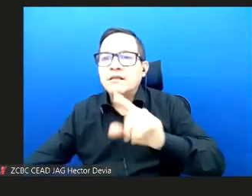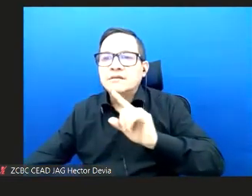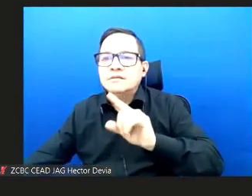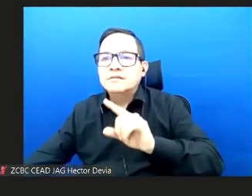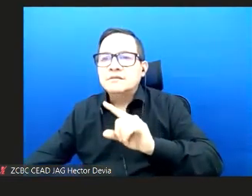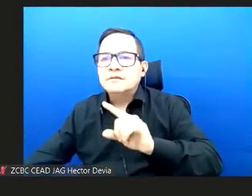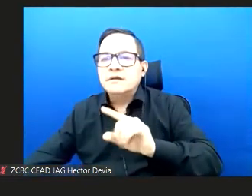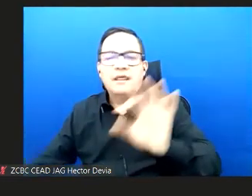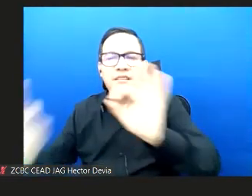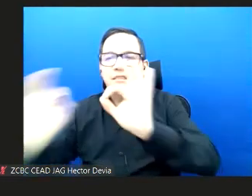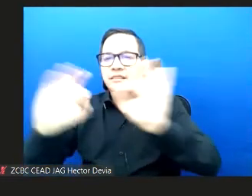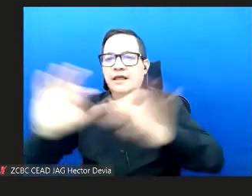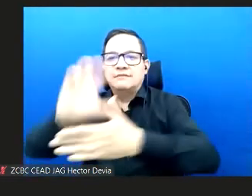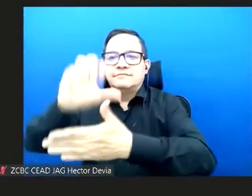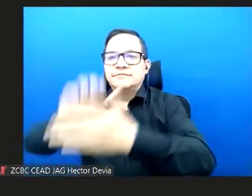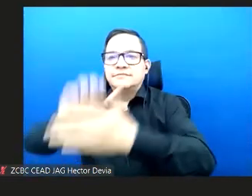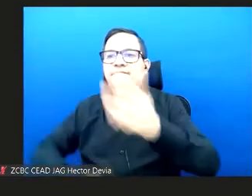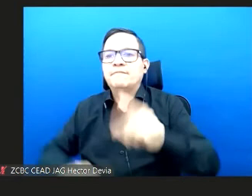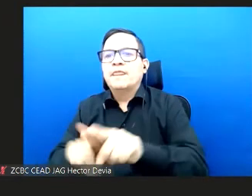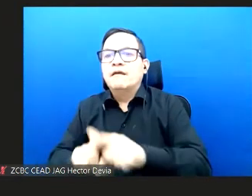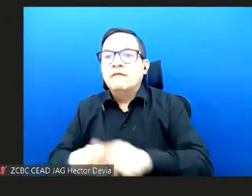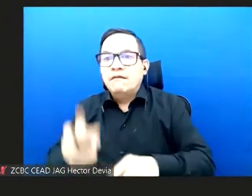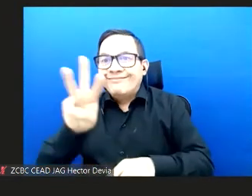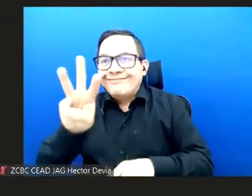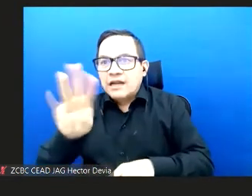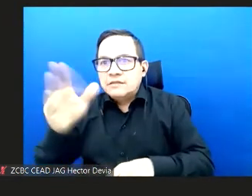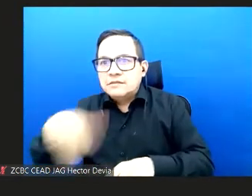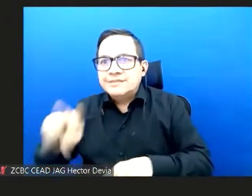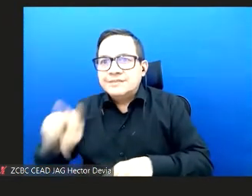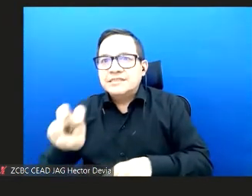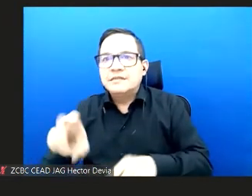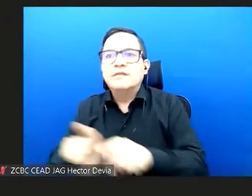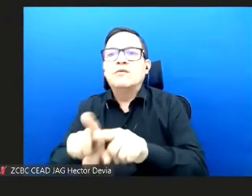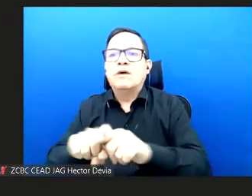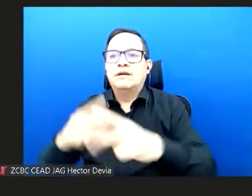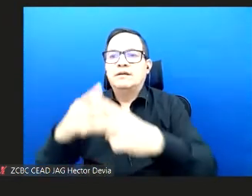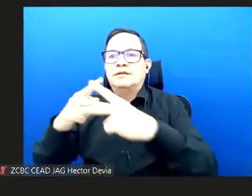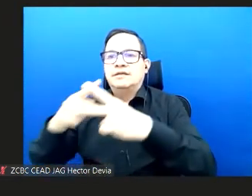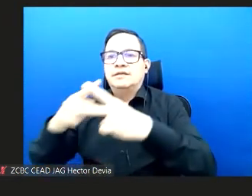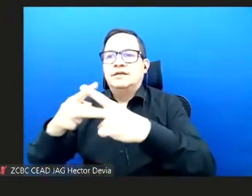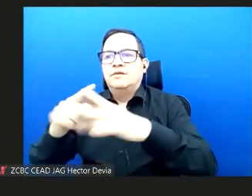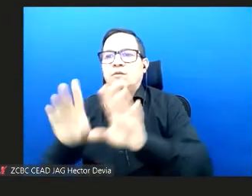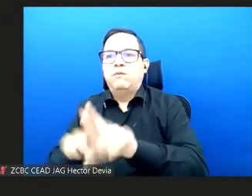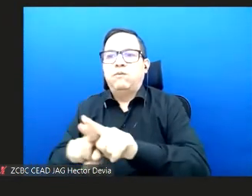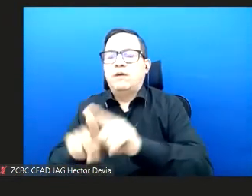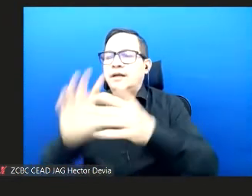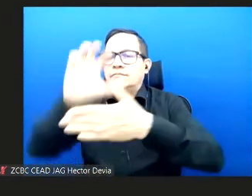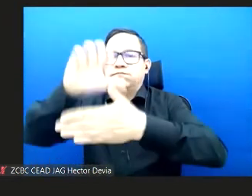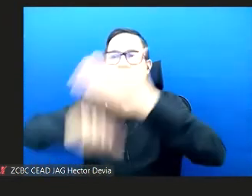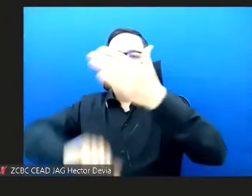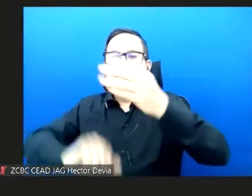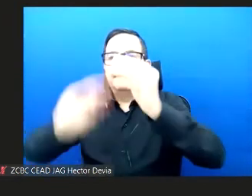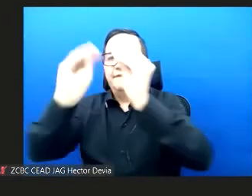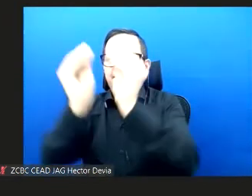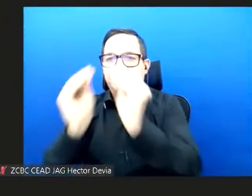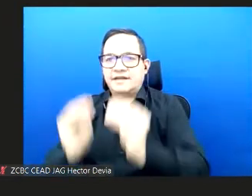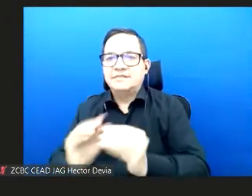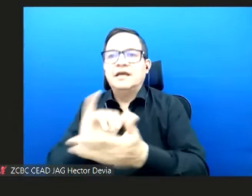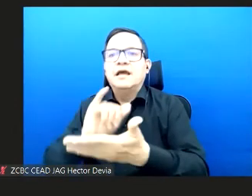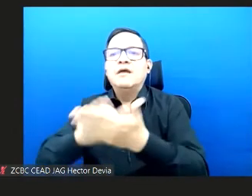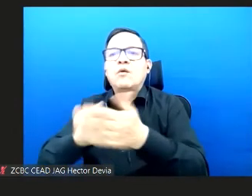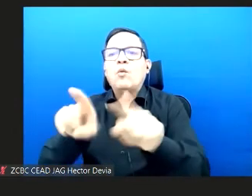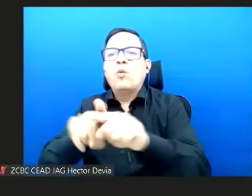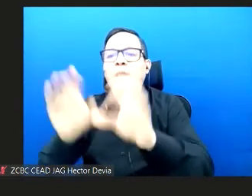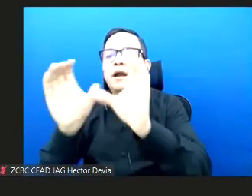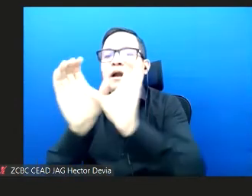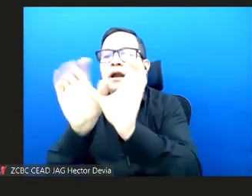7. Sí, son los elementos comunes entre A y B. Entonces la diferencia simétrica entre dos conjuntos,